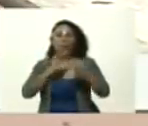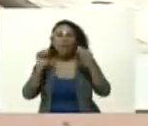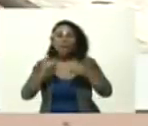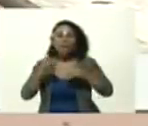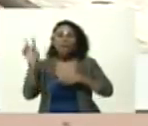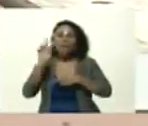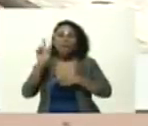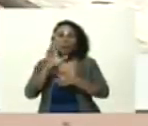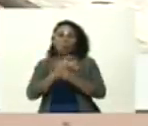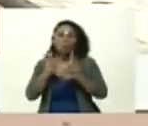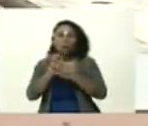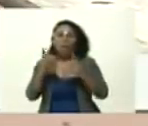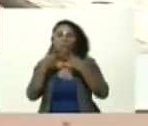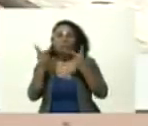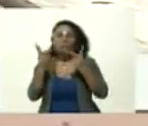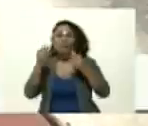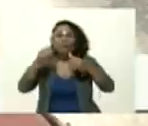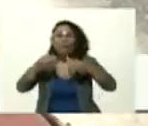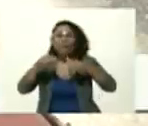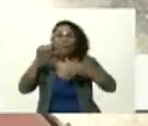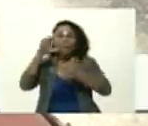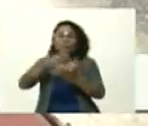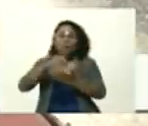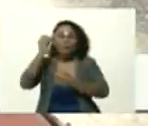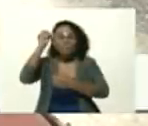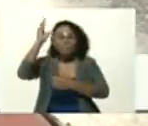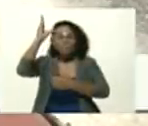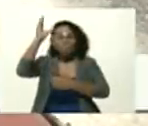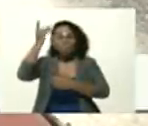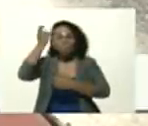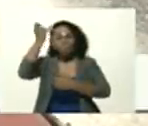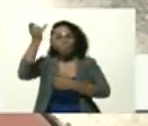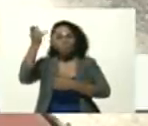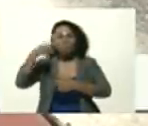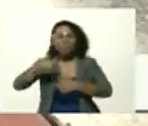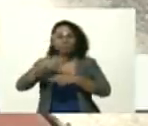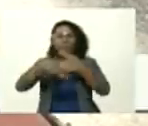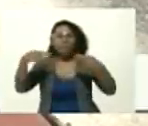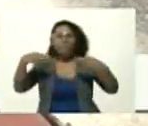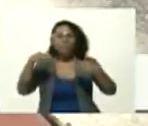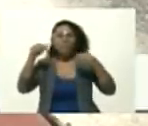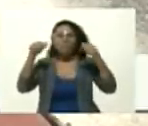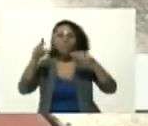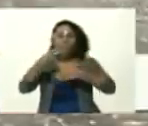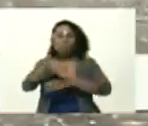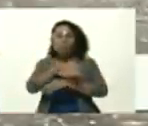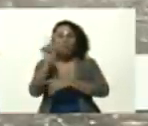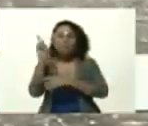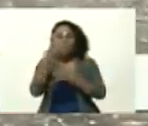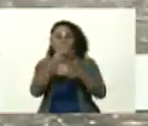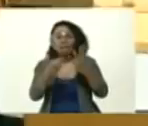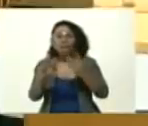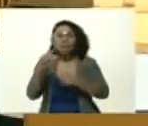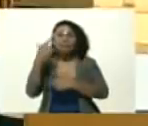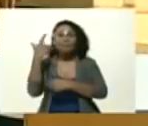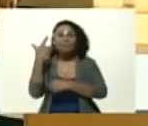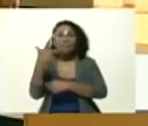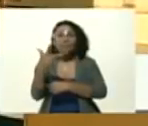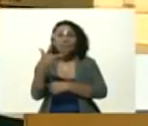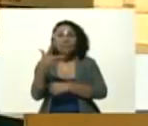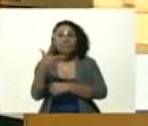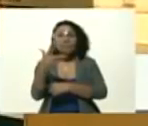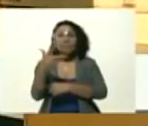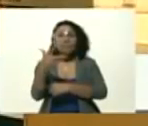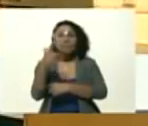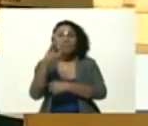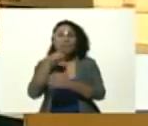a Obras Públicas del Estado, a la capacidad que tenemos hoy en Revolución, todas estas piezas que son tres, se llaman,